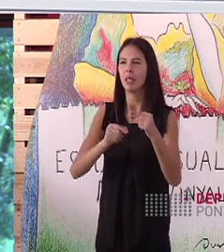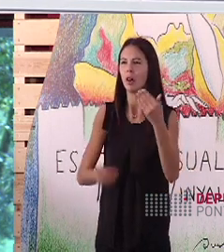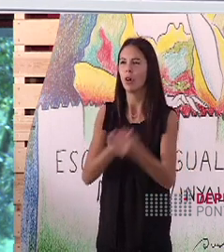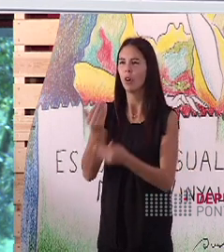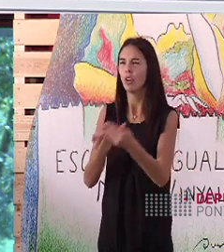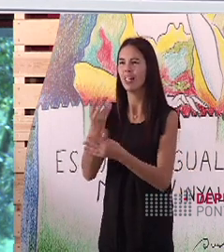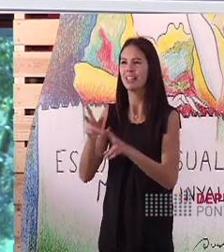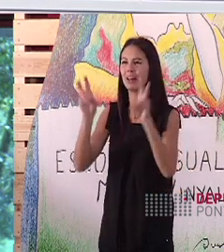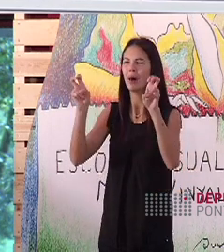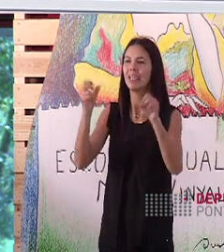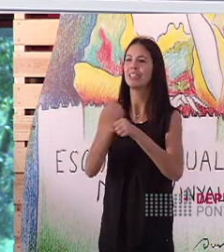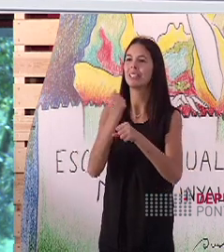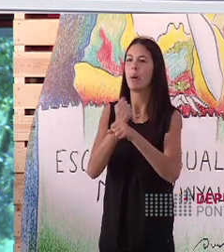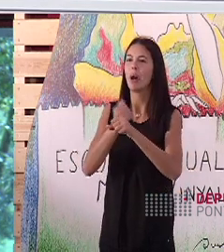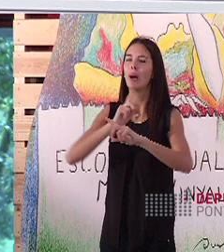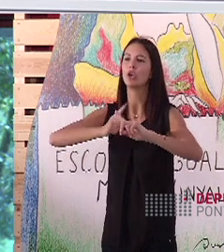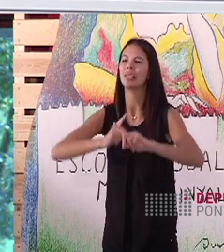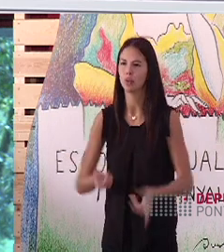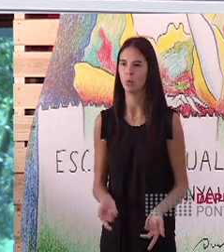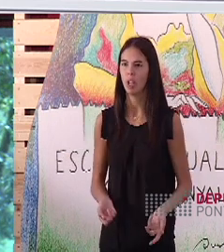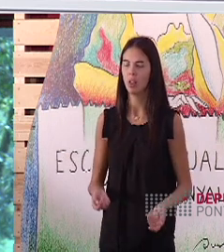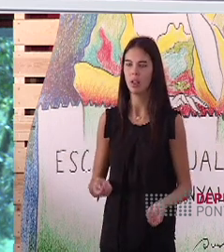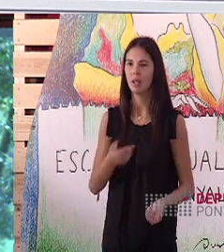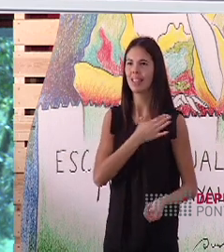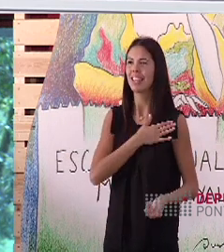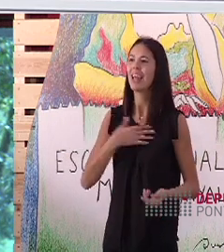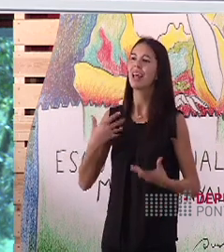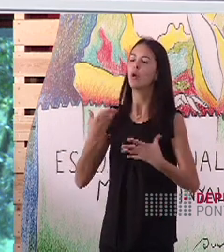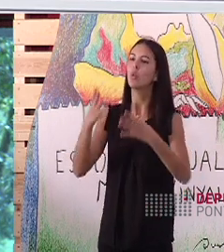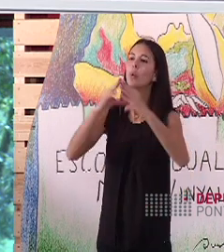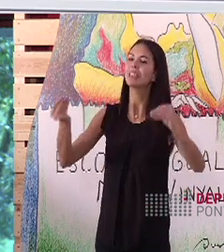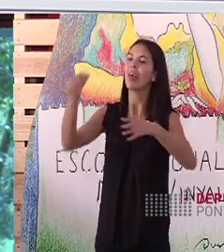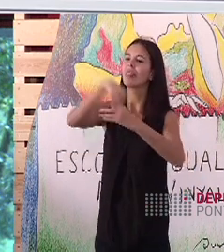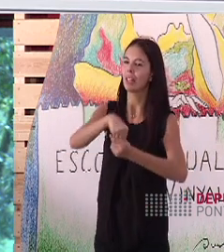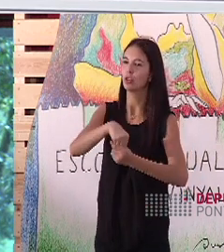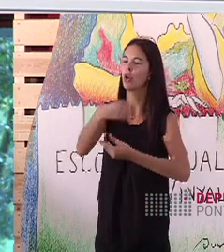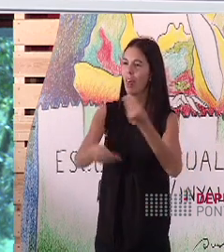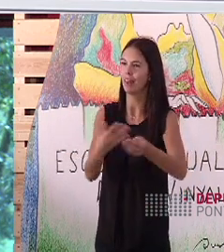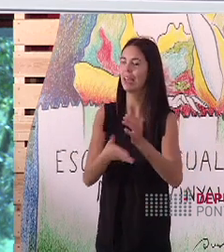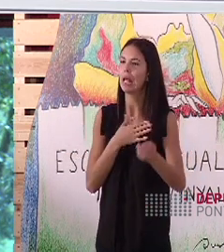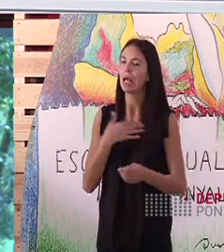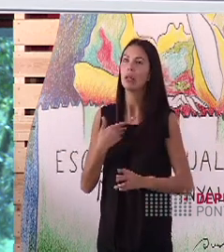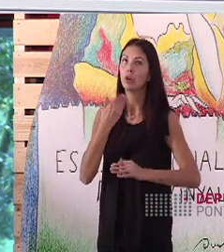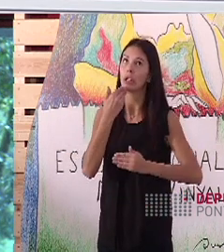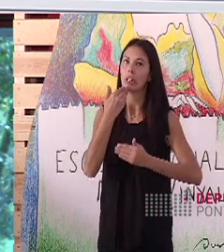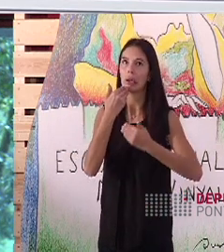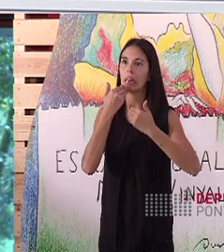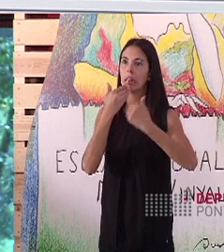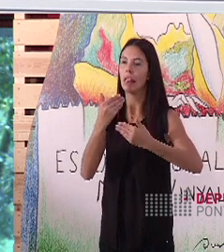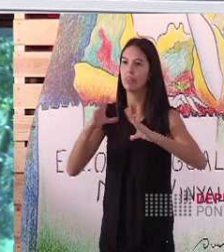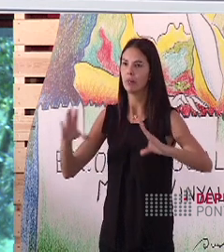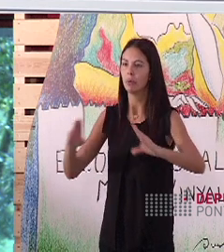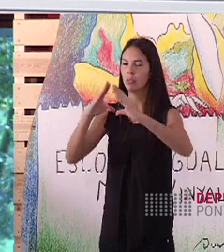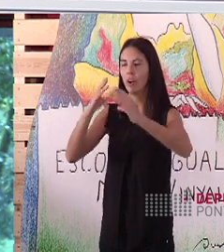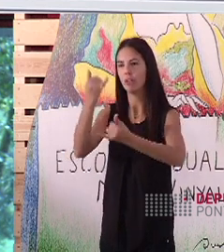sobre traballo sexual que se pretendían organizar dentro da universidade e que, grazas ao feminismo, se conseguiu parar.